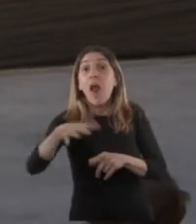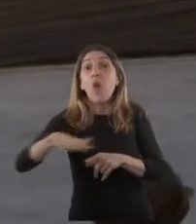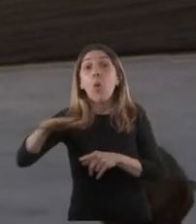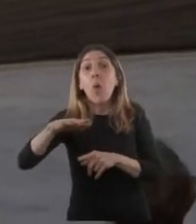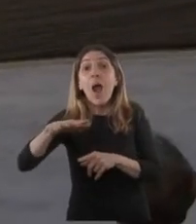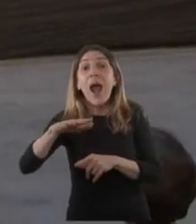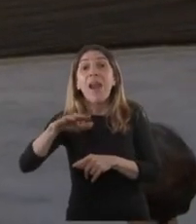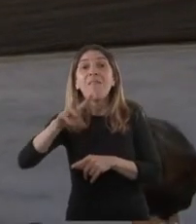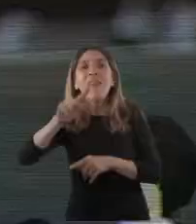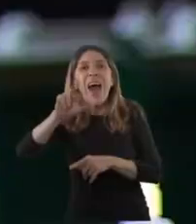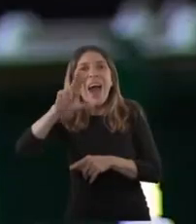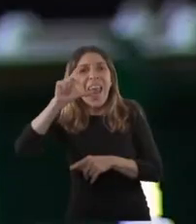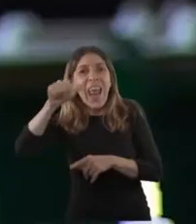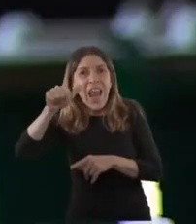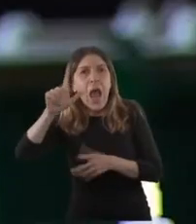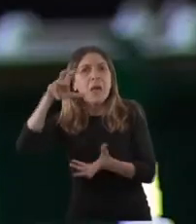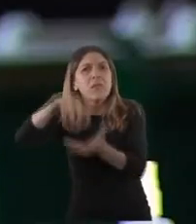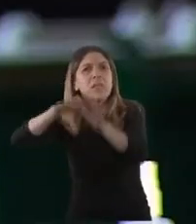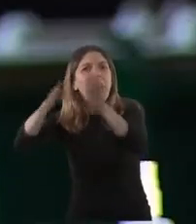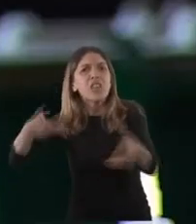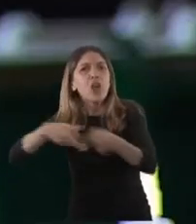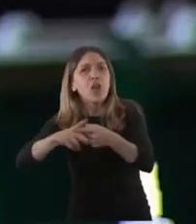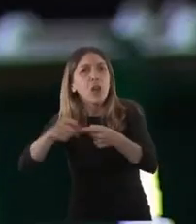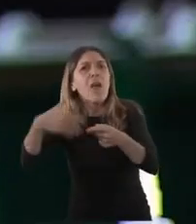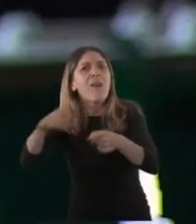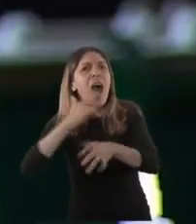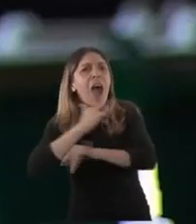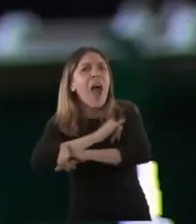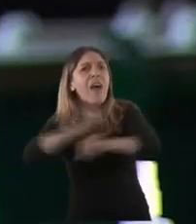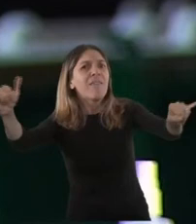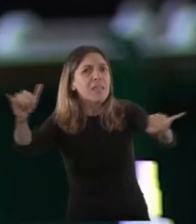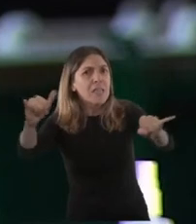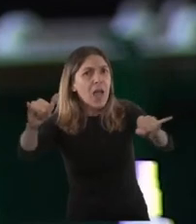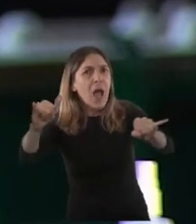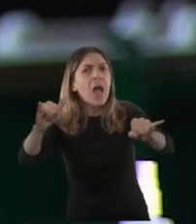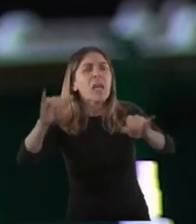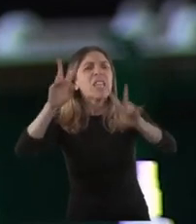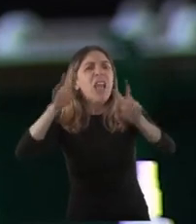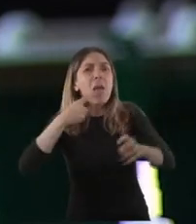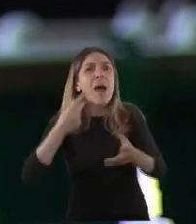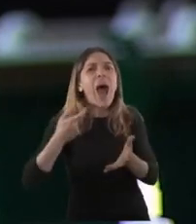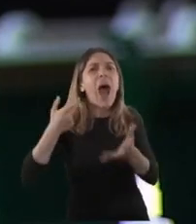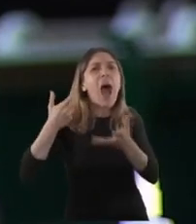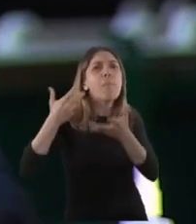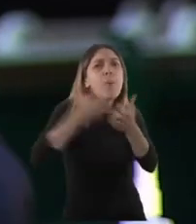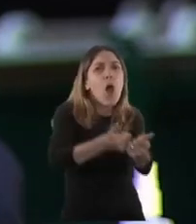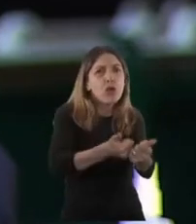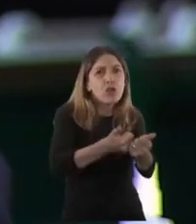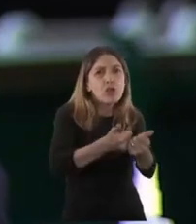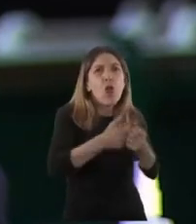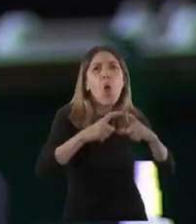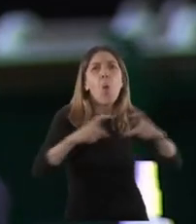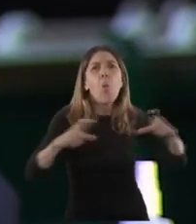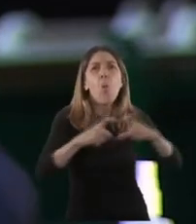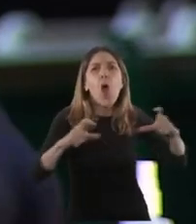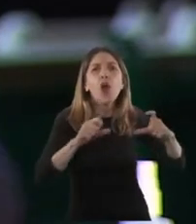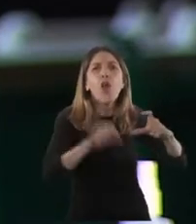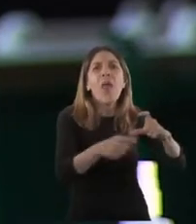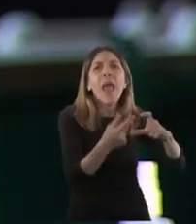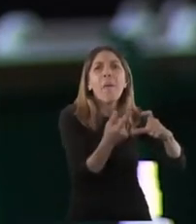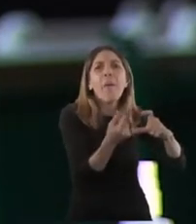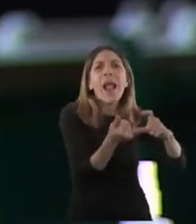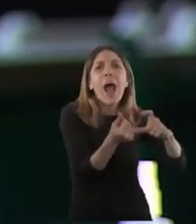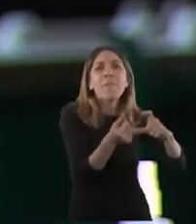Centro Tecnológico, vamos a estar anunciando el nuevo régimen de apoyo del bono de bienes de capital para